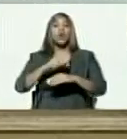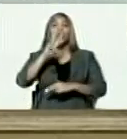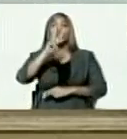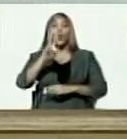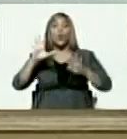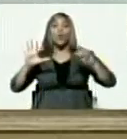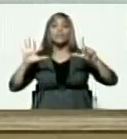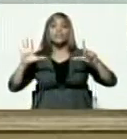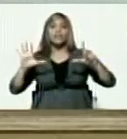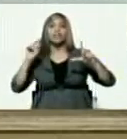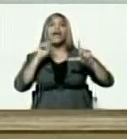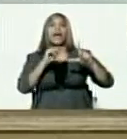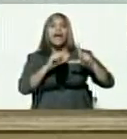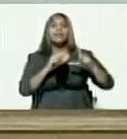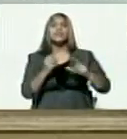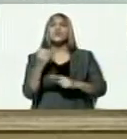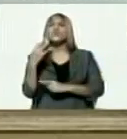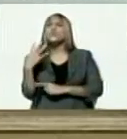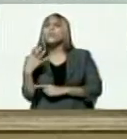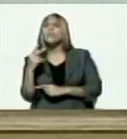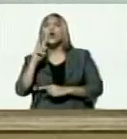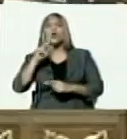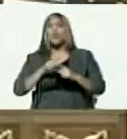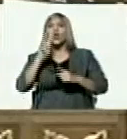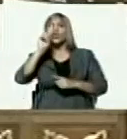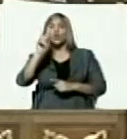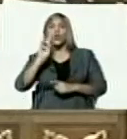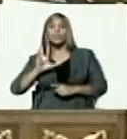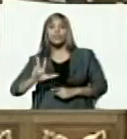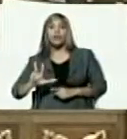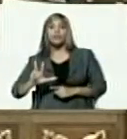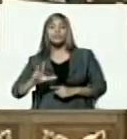terceras partes corresponde a qué número de diputados, qué número de votos?